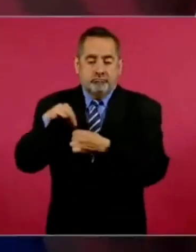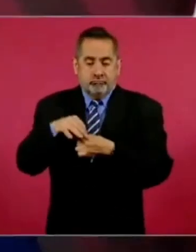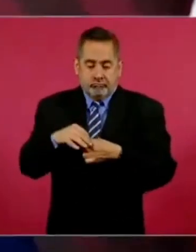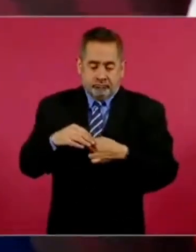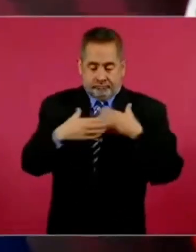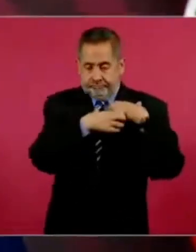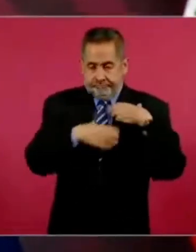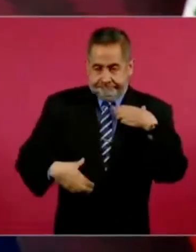banda. ¡Gracias! ¡Gracias! ¡Gracias! evening your to fully to